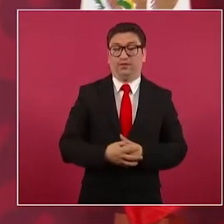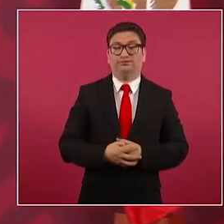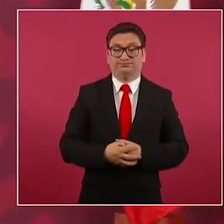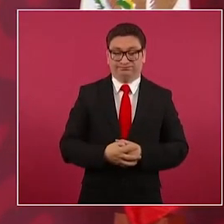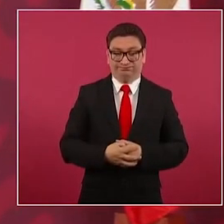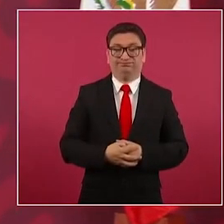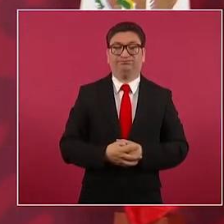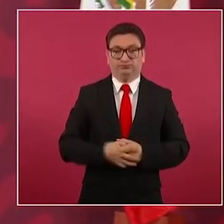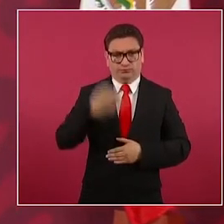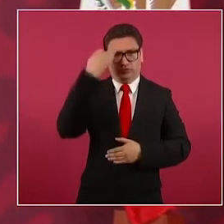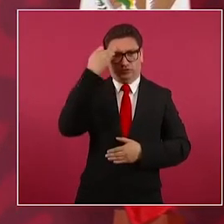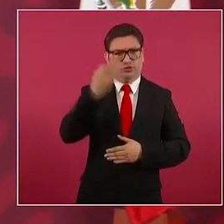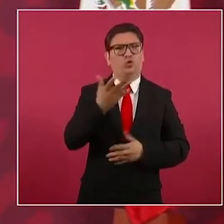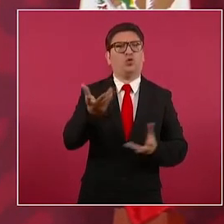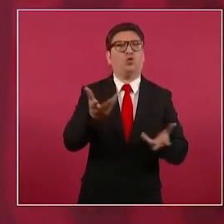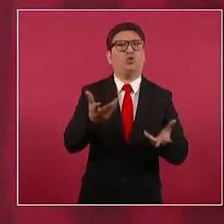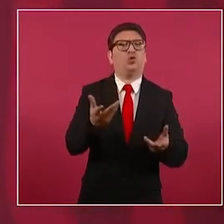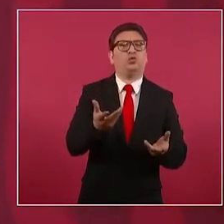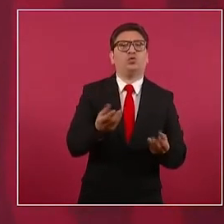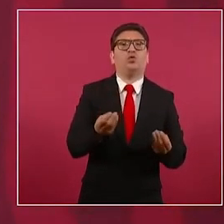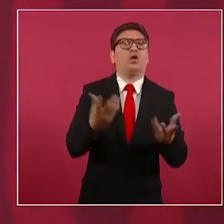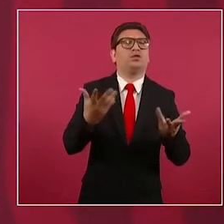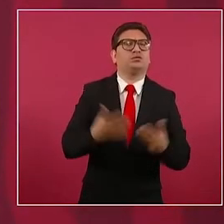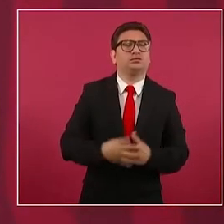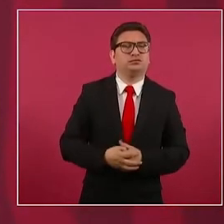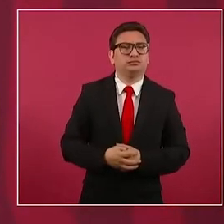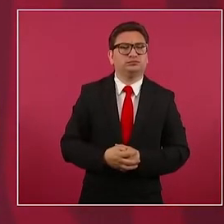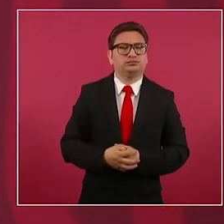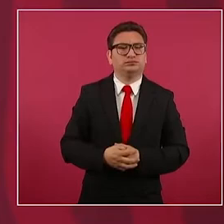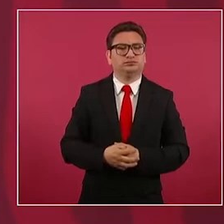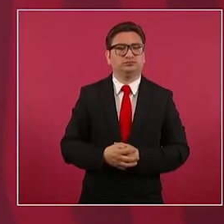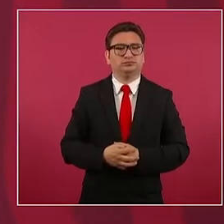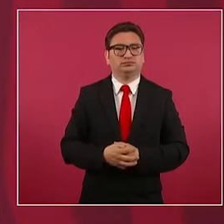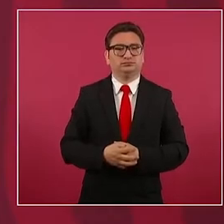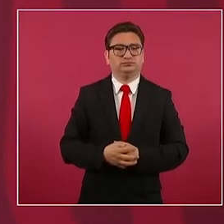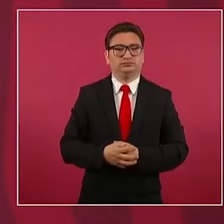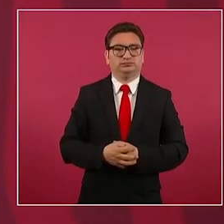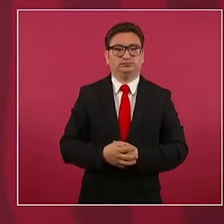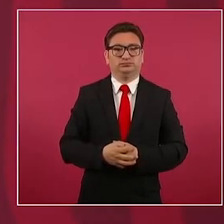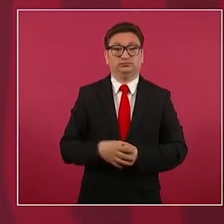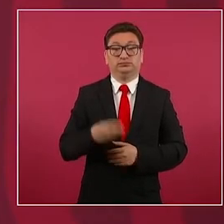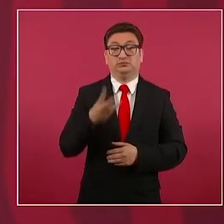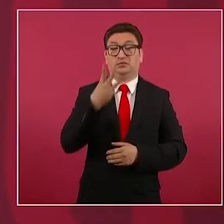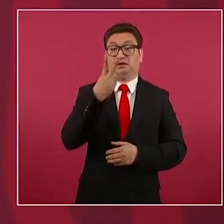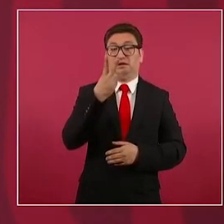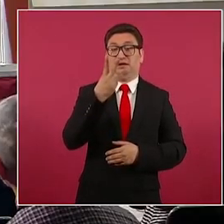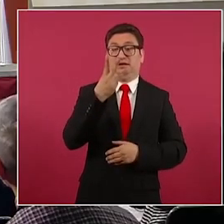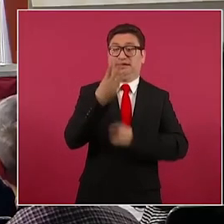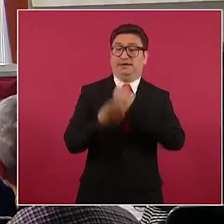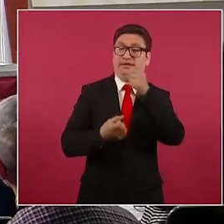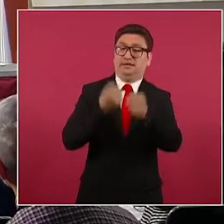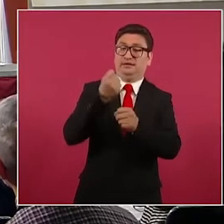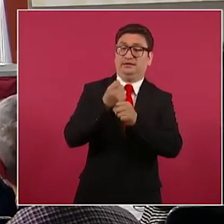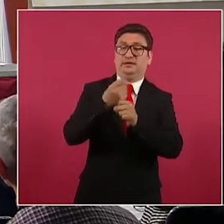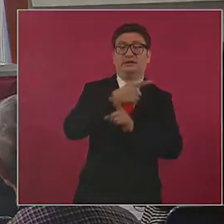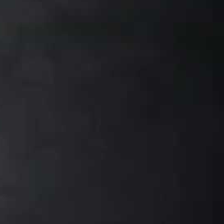¿En cuánto tiempo? 3 años y medio.